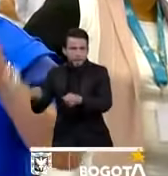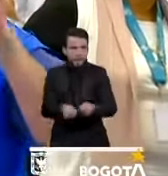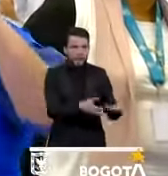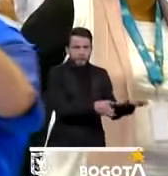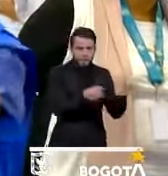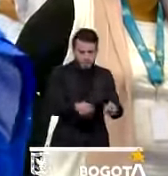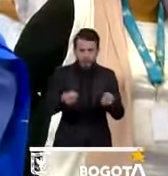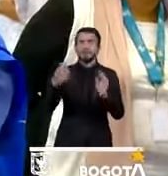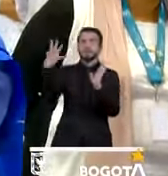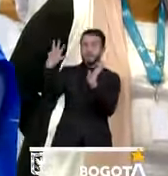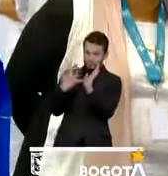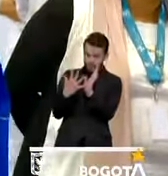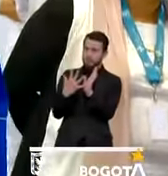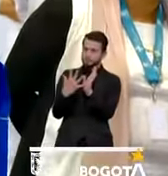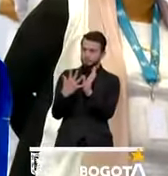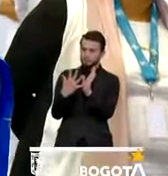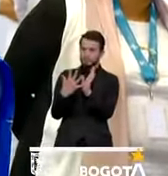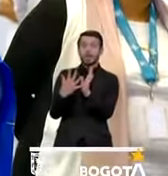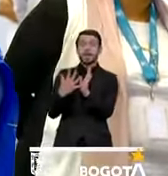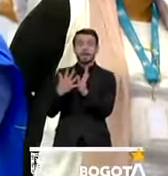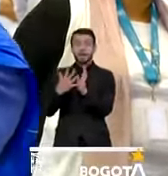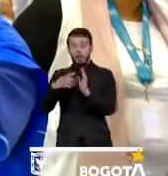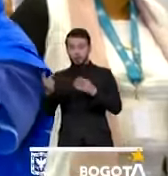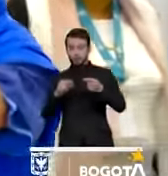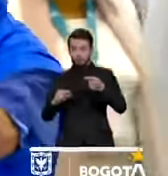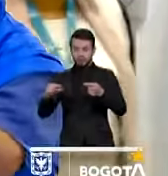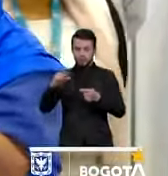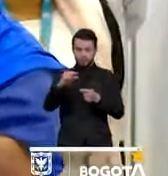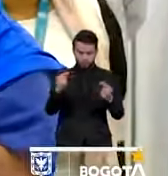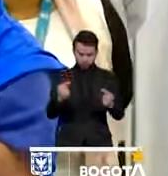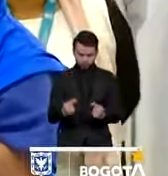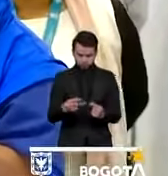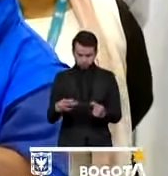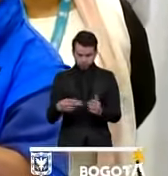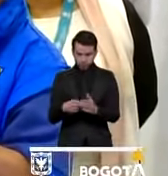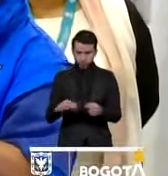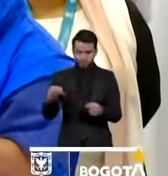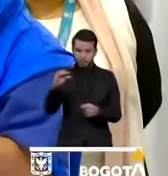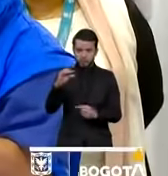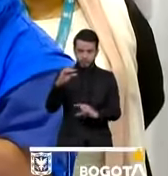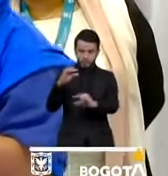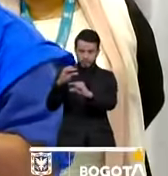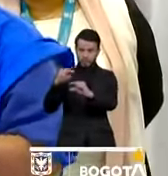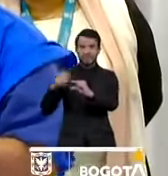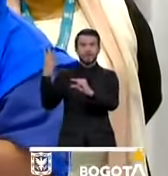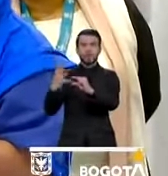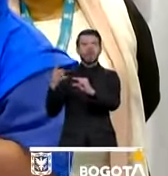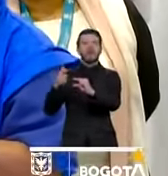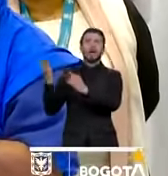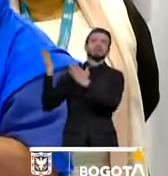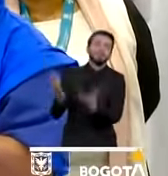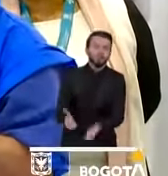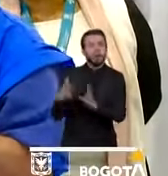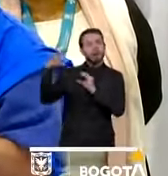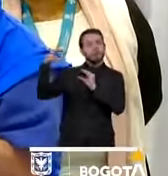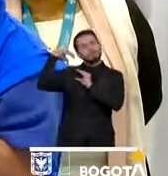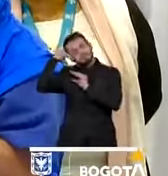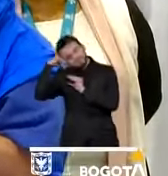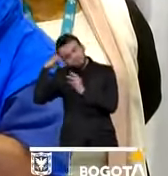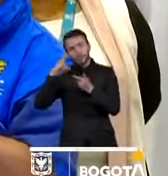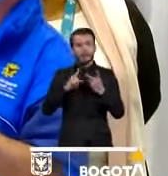cosas, y 5.000 más en la dotación de camas, la dotación de sábanas, de almohadas, de mesas